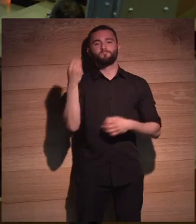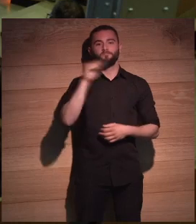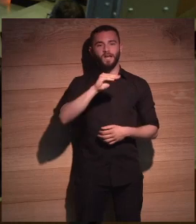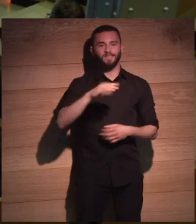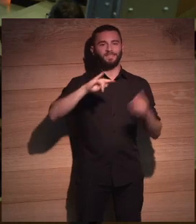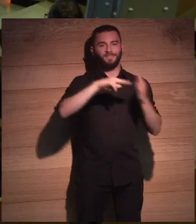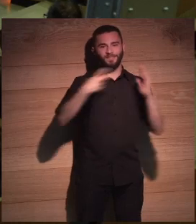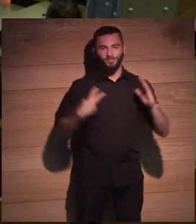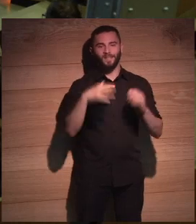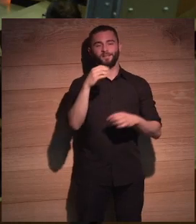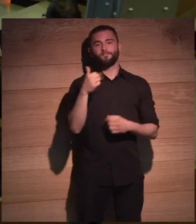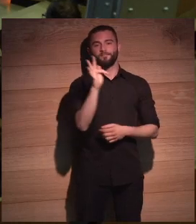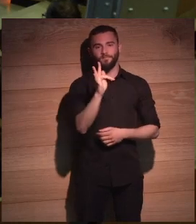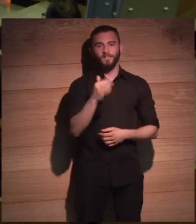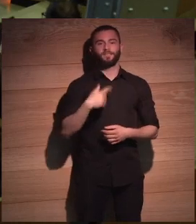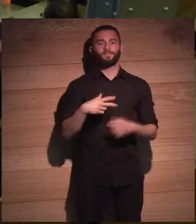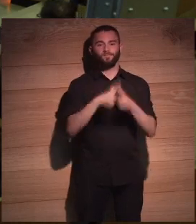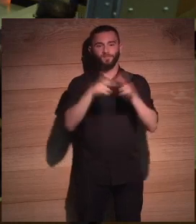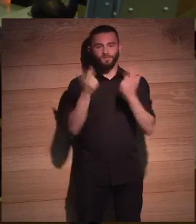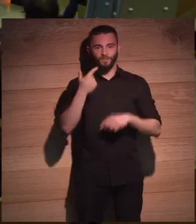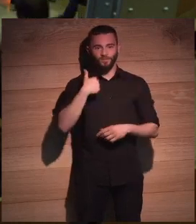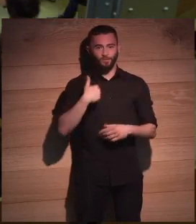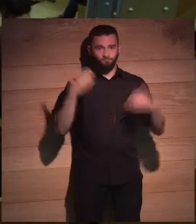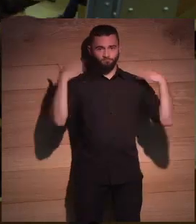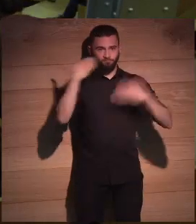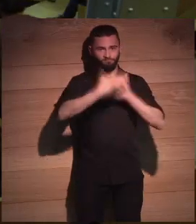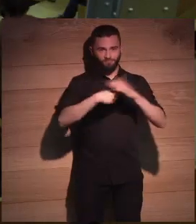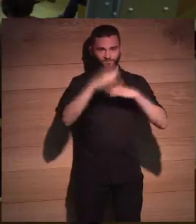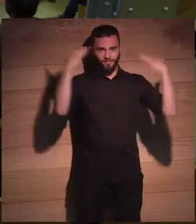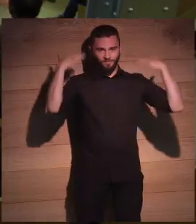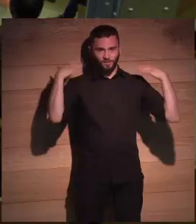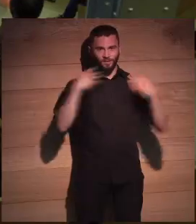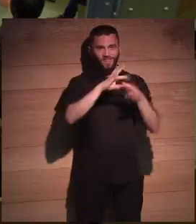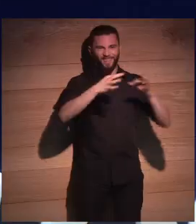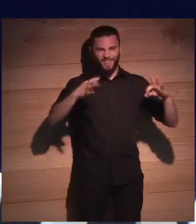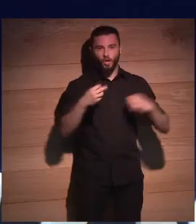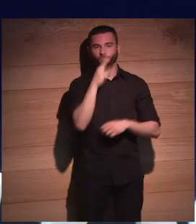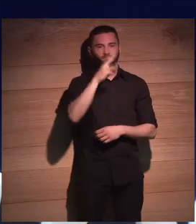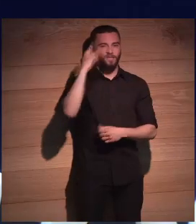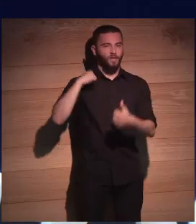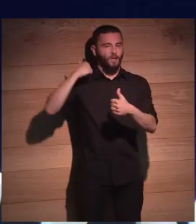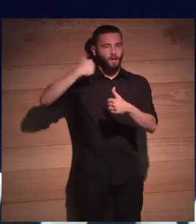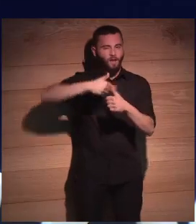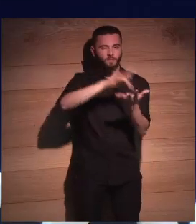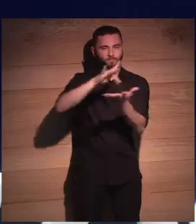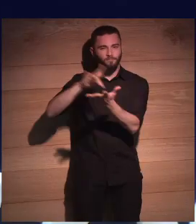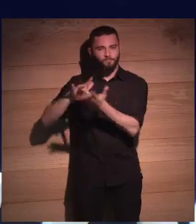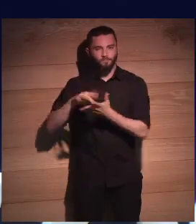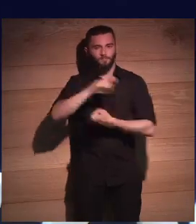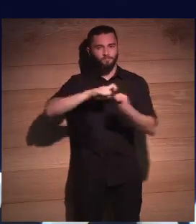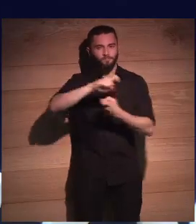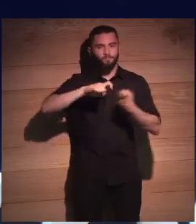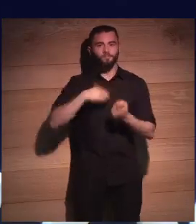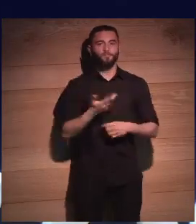Silvia Arroyo y soy la coordinadora por parte de Fundación Telefónica del ciclo. Es un ciclo que llevamos ya 3 años realizando en colaboración con